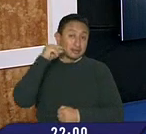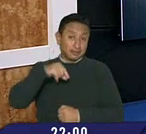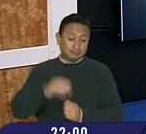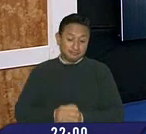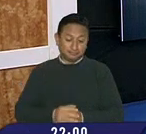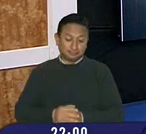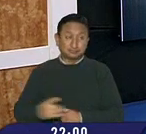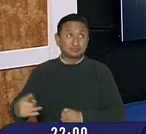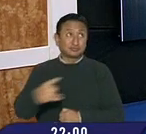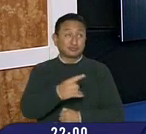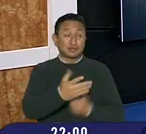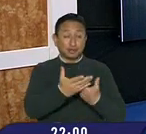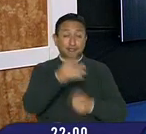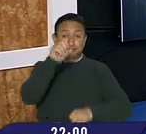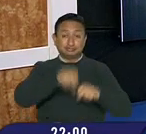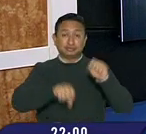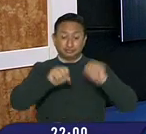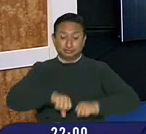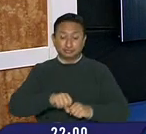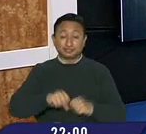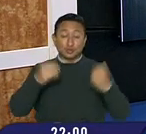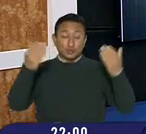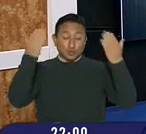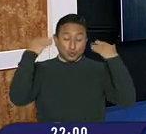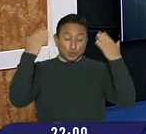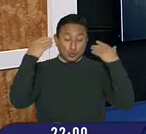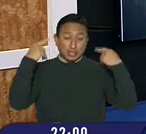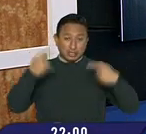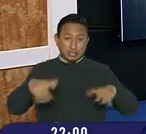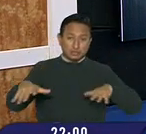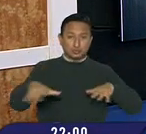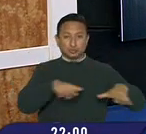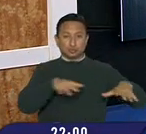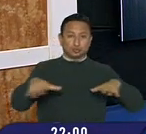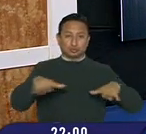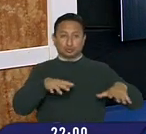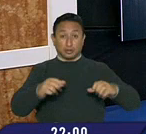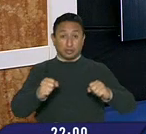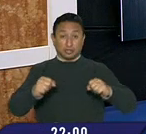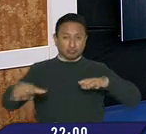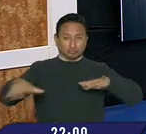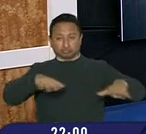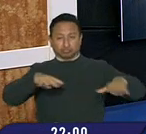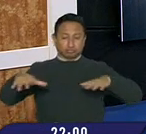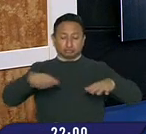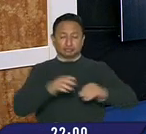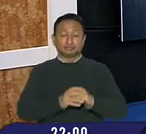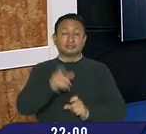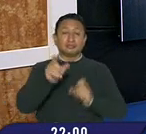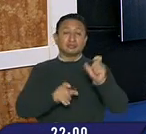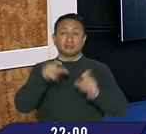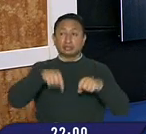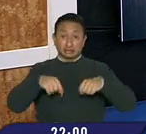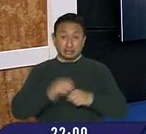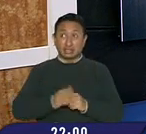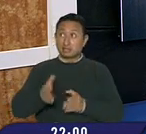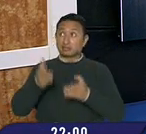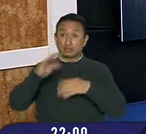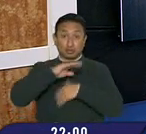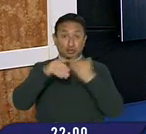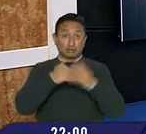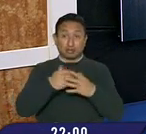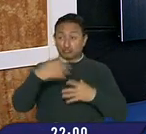de daños materiales. En Guayaquil, el movimiento telúrico se sintió con fuerza y los ciudadanos evacuaron